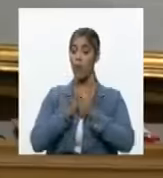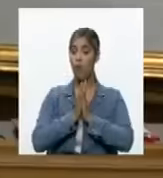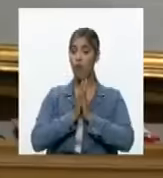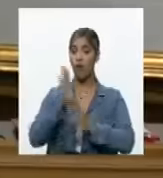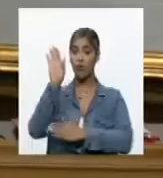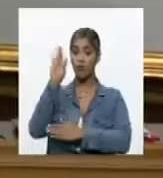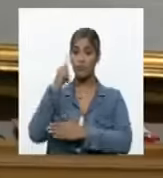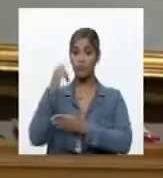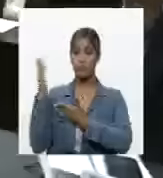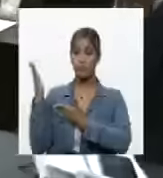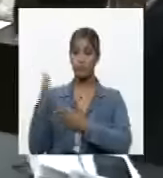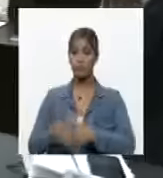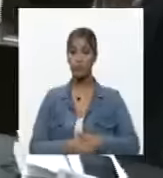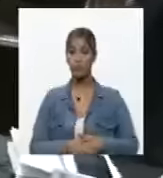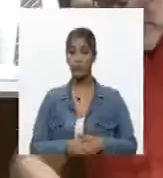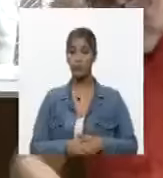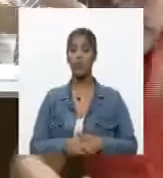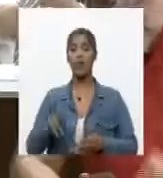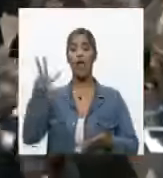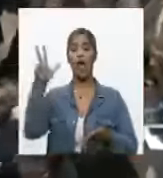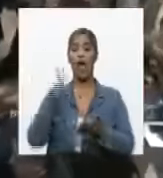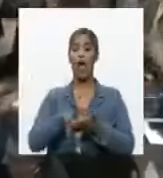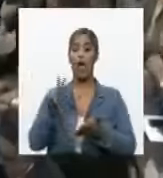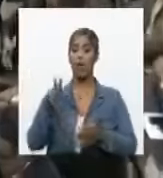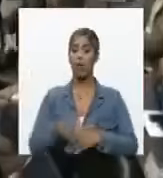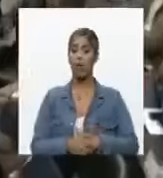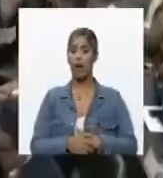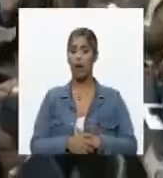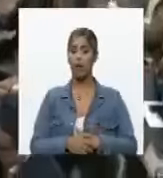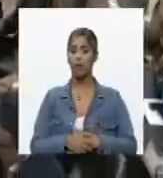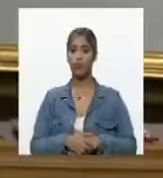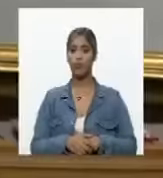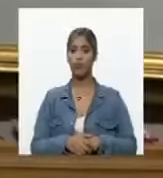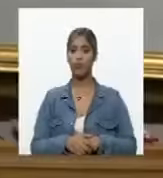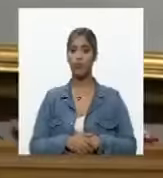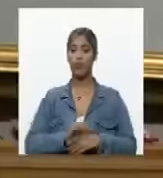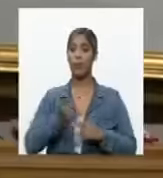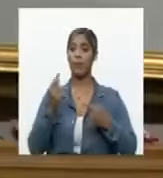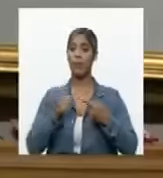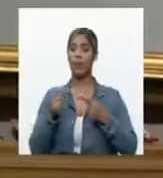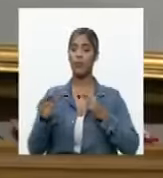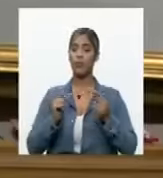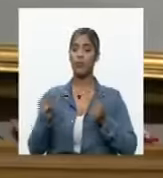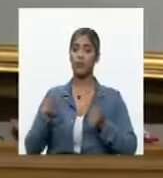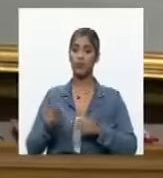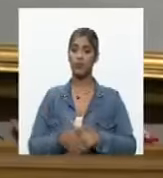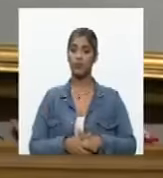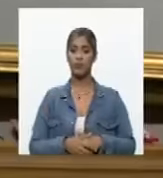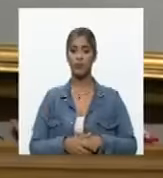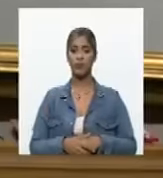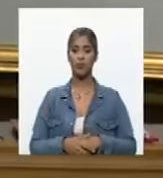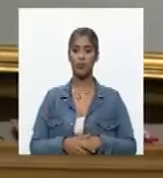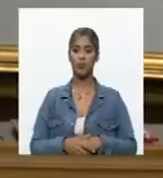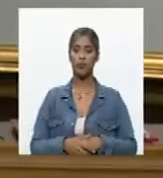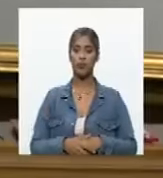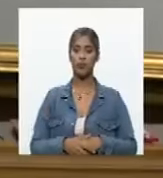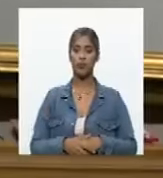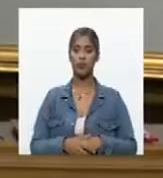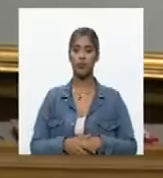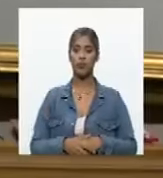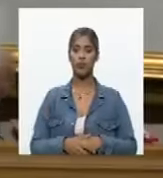con la señal de costumbre, queda aprobado el orden del día de hoy. Primer punto del orden del día, ciudadana